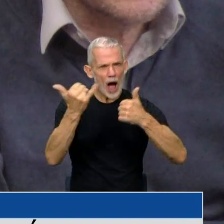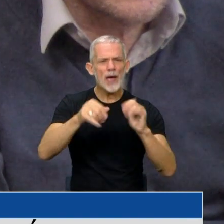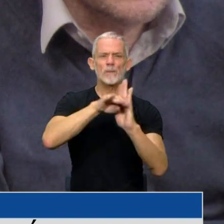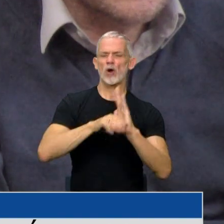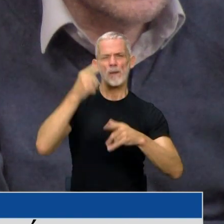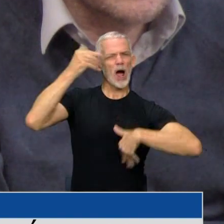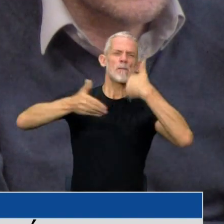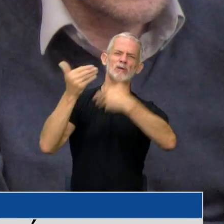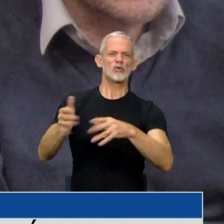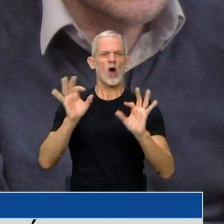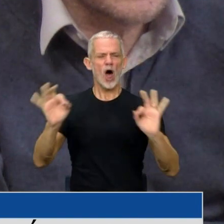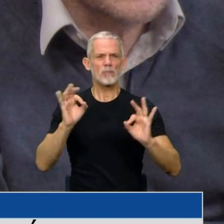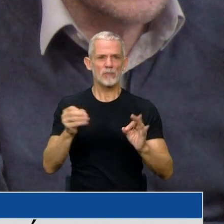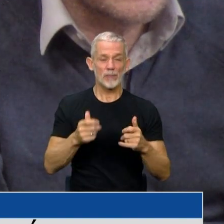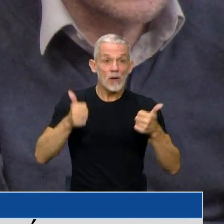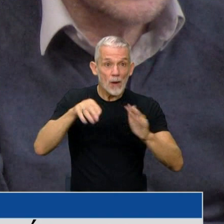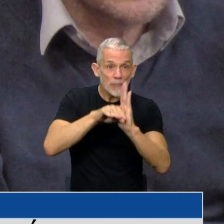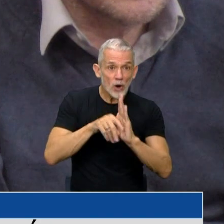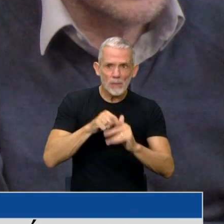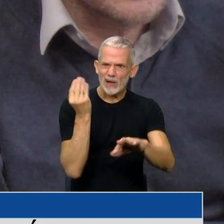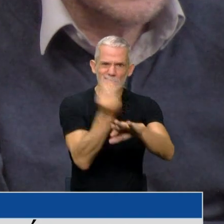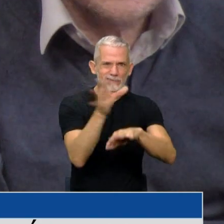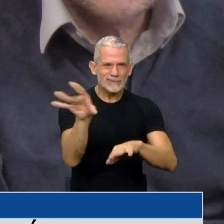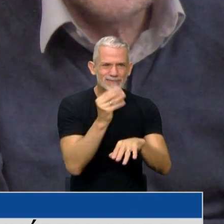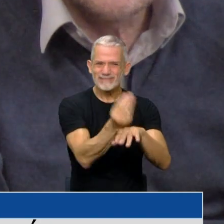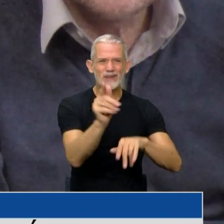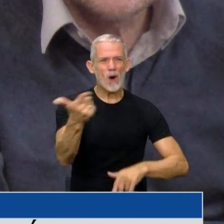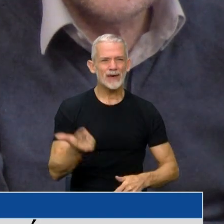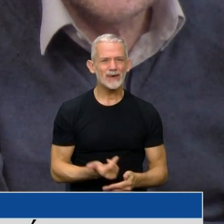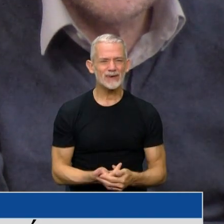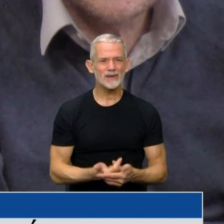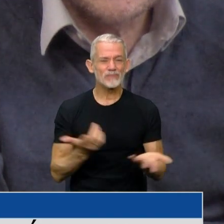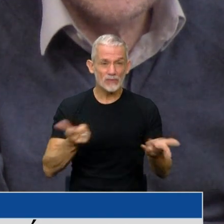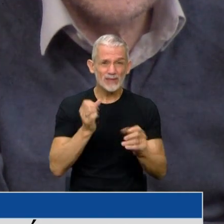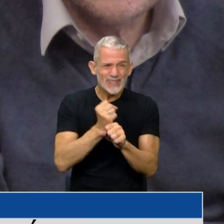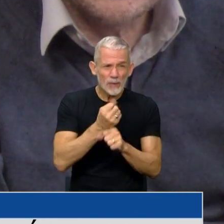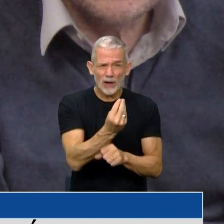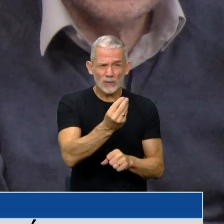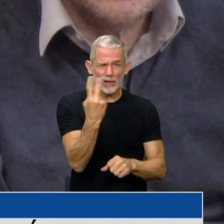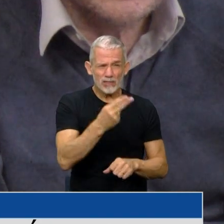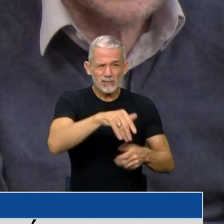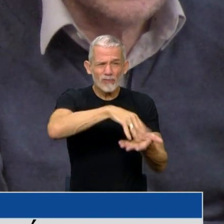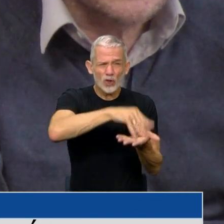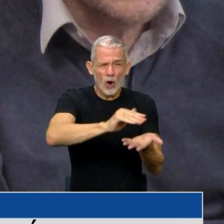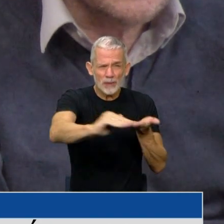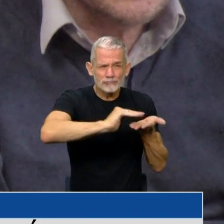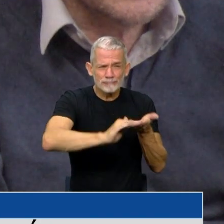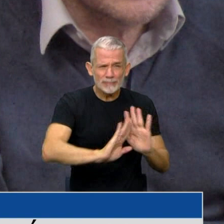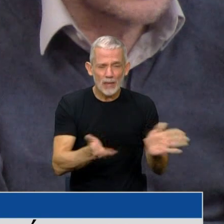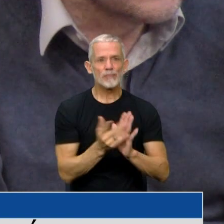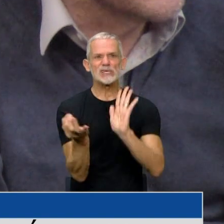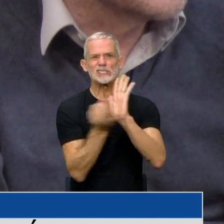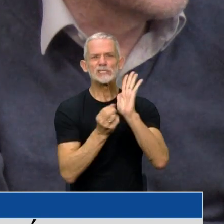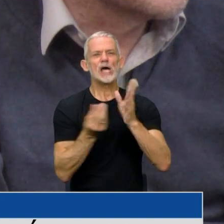de capacitación, pero no hay programas buenos de contratación. Necesitamos el aliado del sector privado, tener sellos de